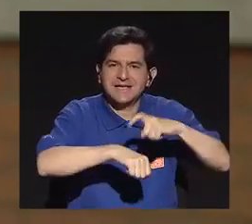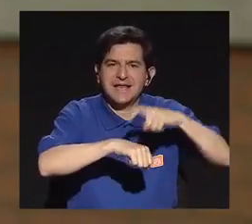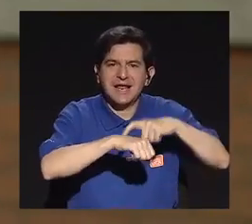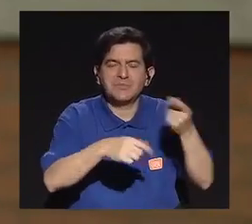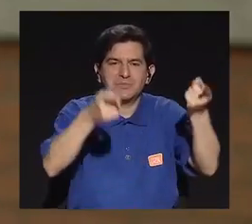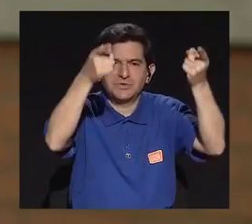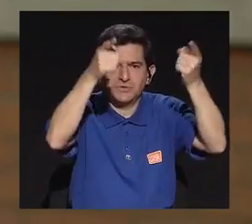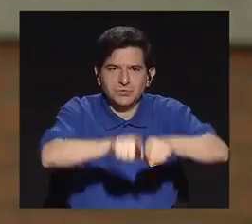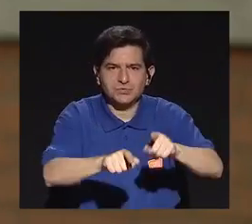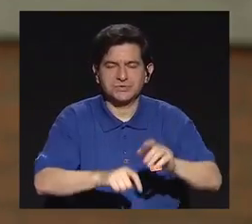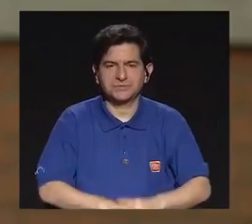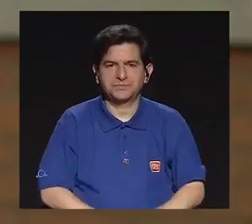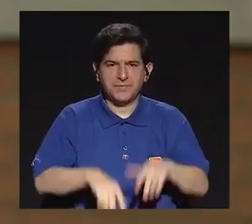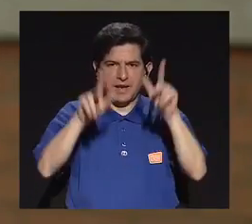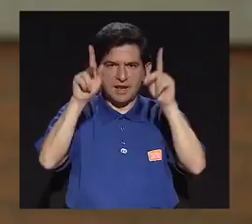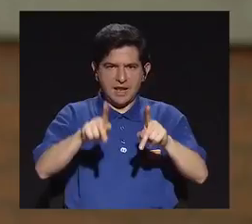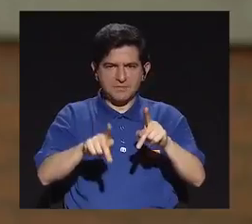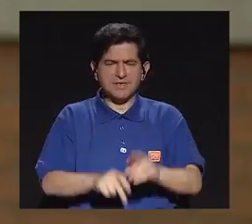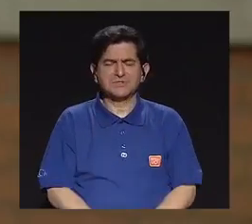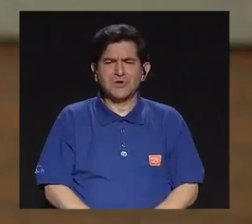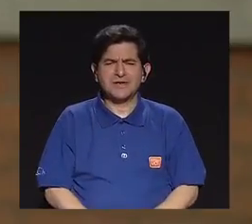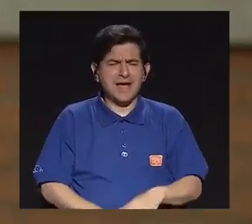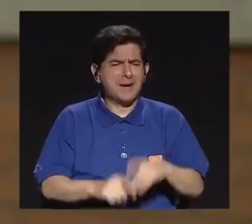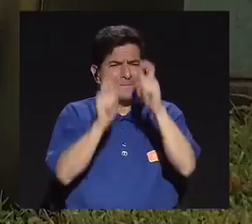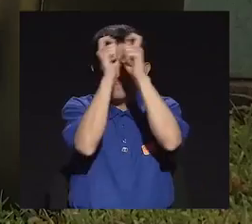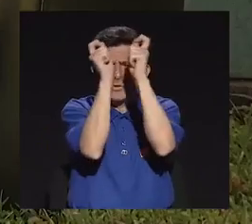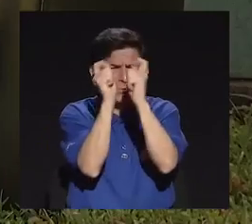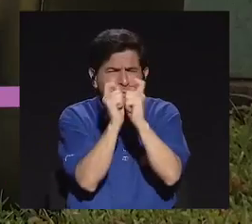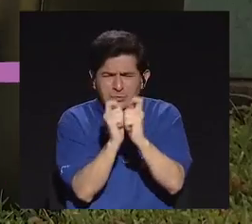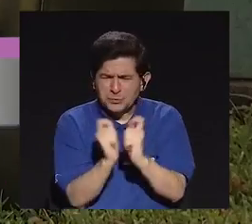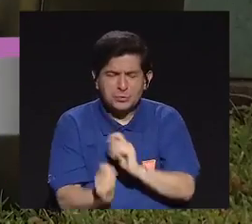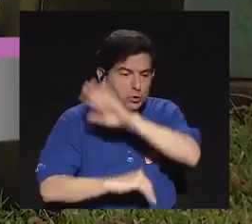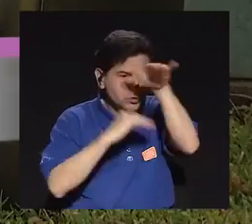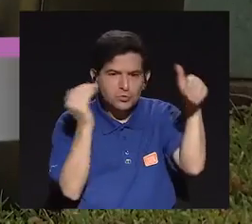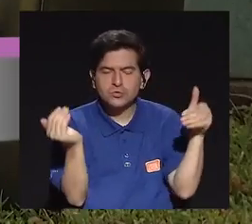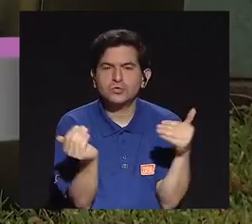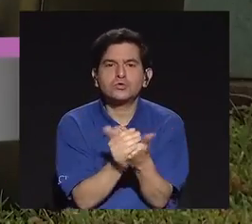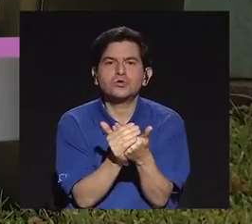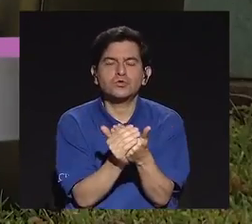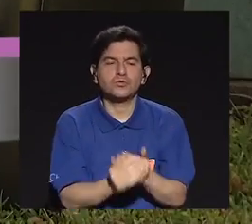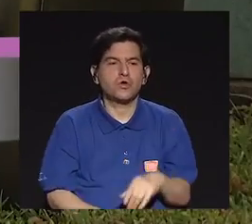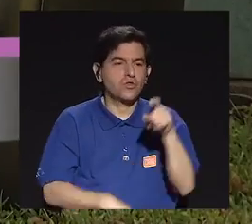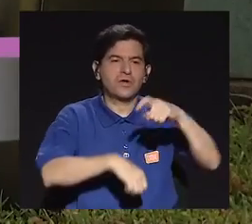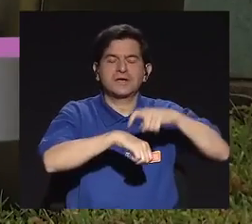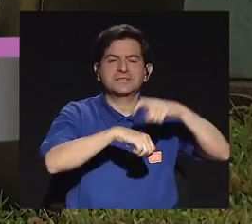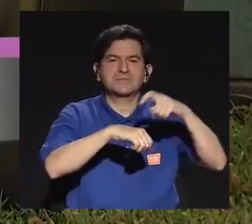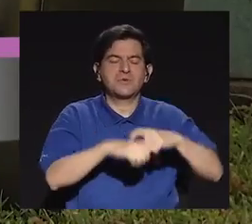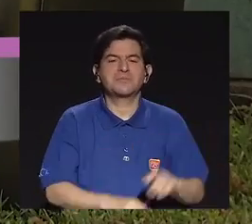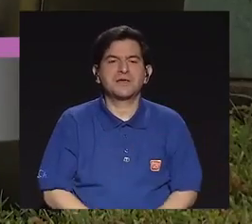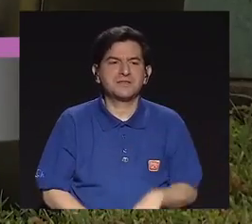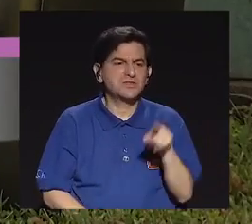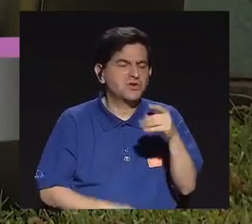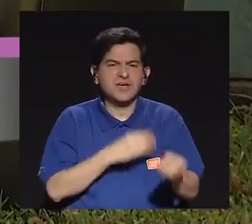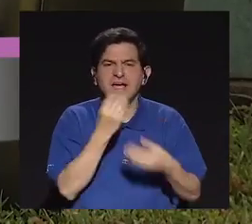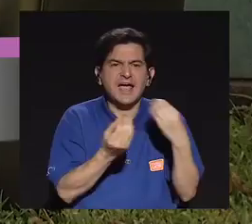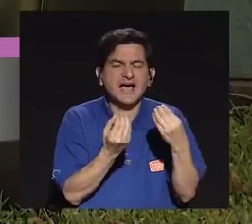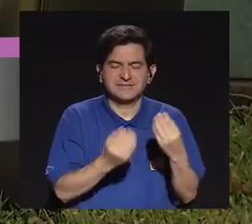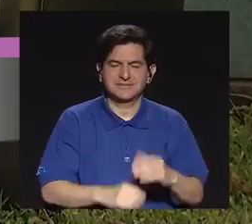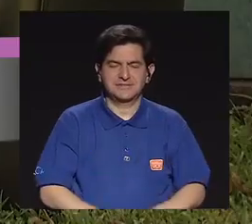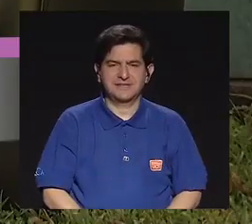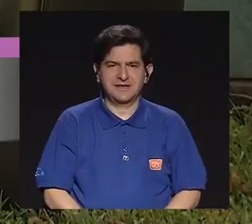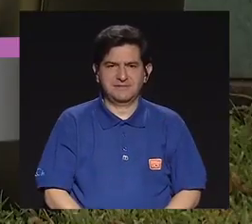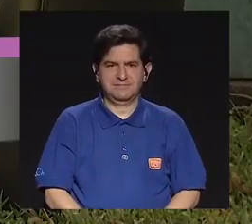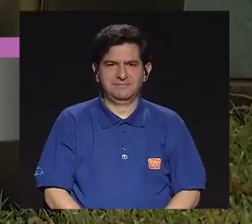el momento que tuve el episodio verde. El paciente da con lujo de detalles todas lo que estaba alrededor, lo que estaba haciendo, y fecha